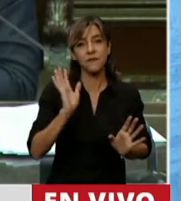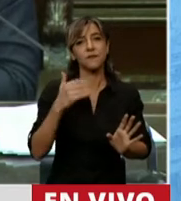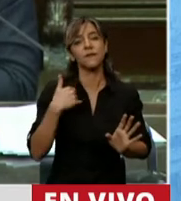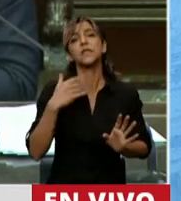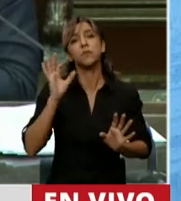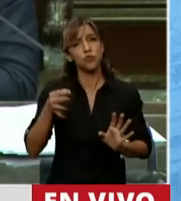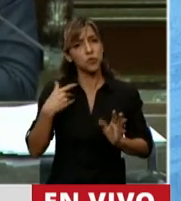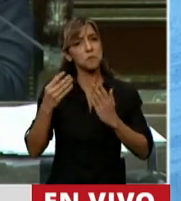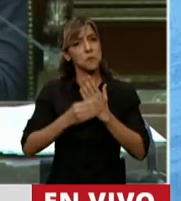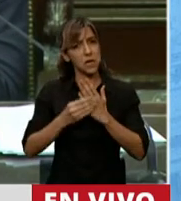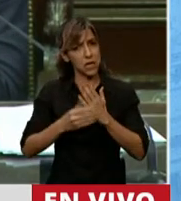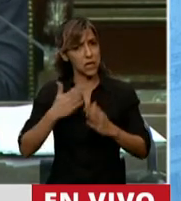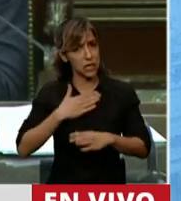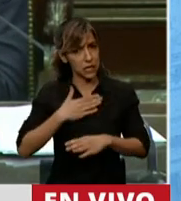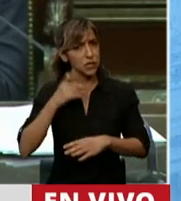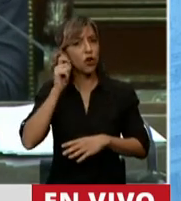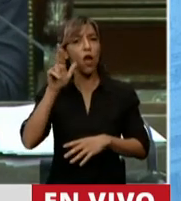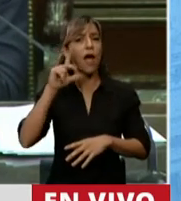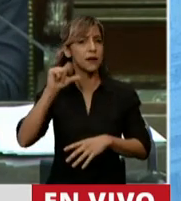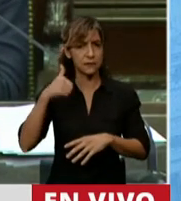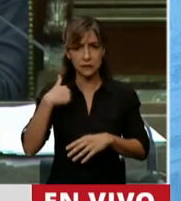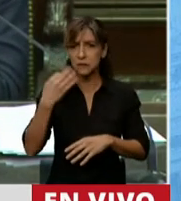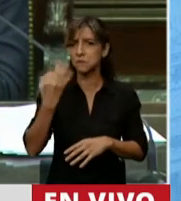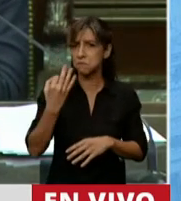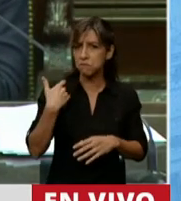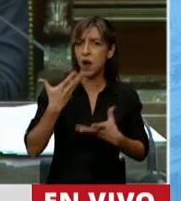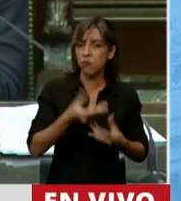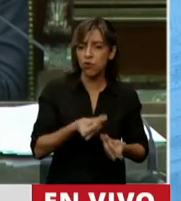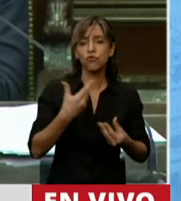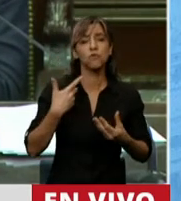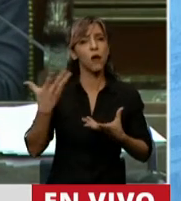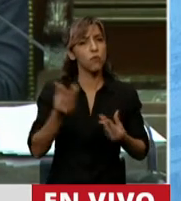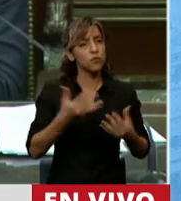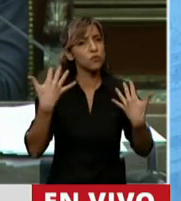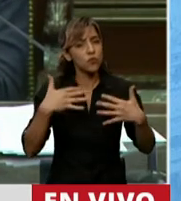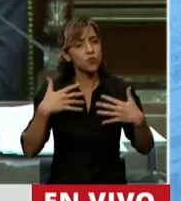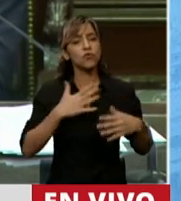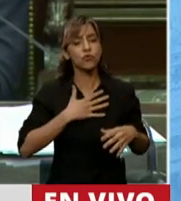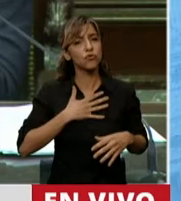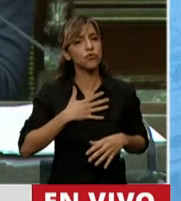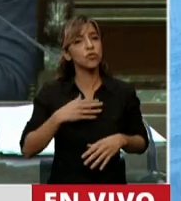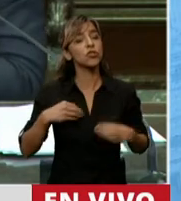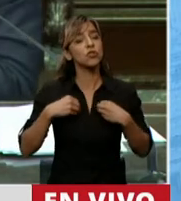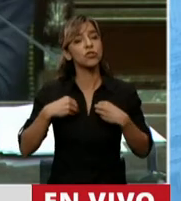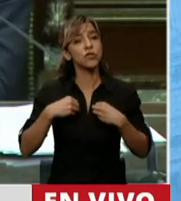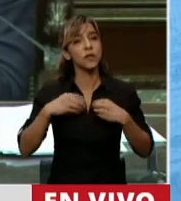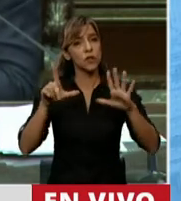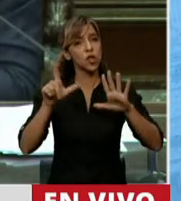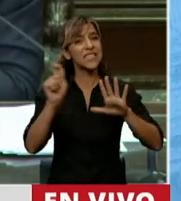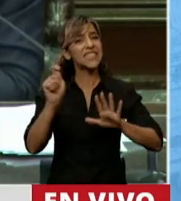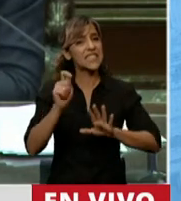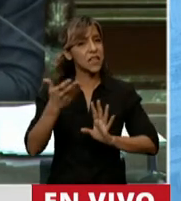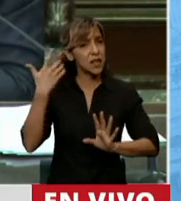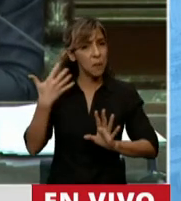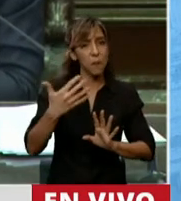Ginés González García, y decir claramente que siento que en 7 meses y en